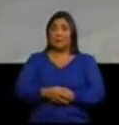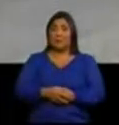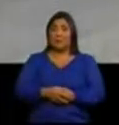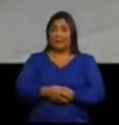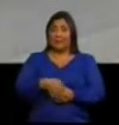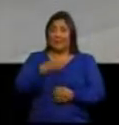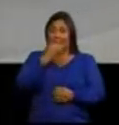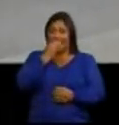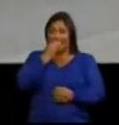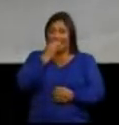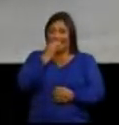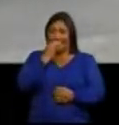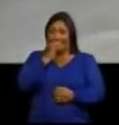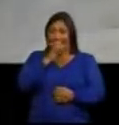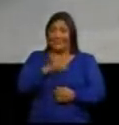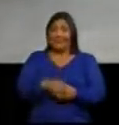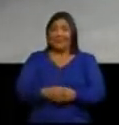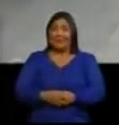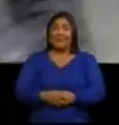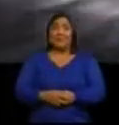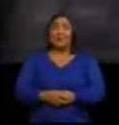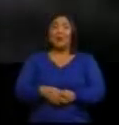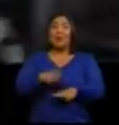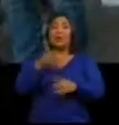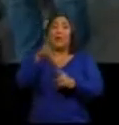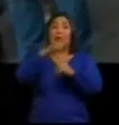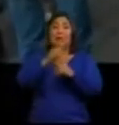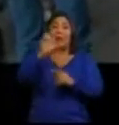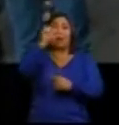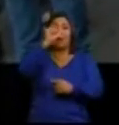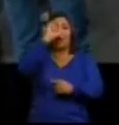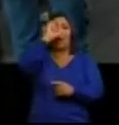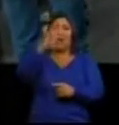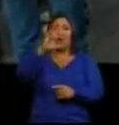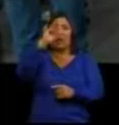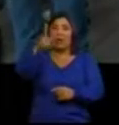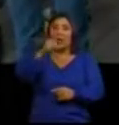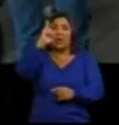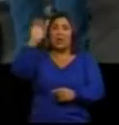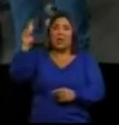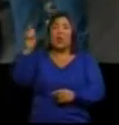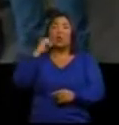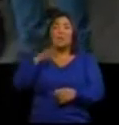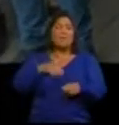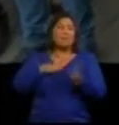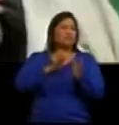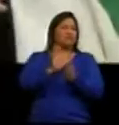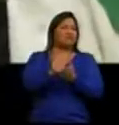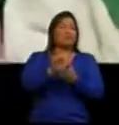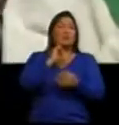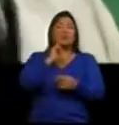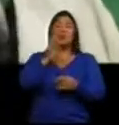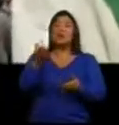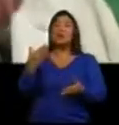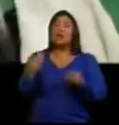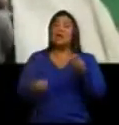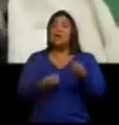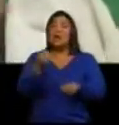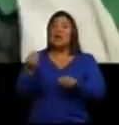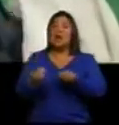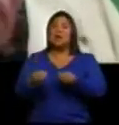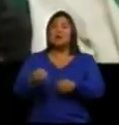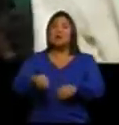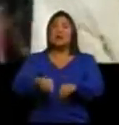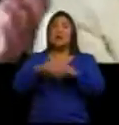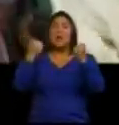Se concentraron en el Arco del Triunfo del Parque del Ejido. La razón, rechazar las acciones de los asambleístas por no aprobar